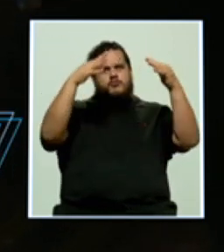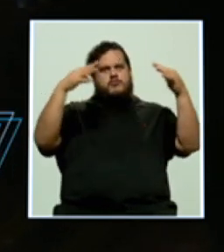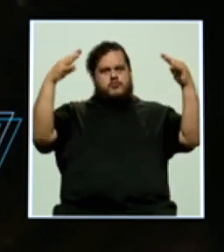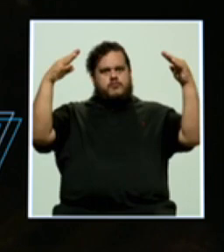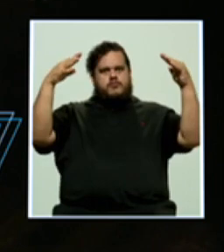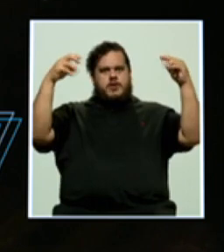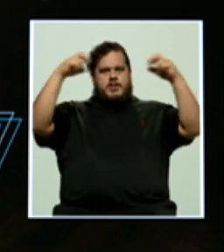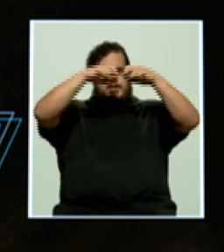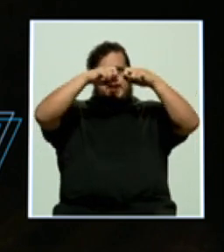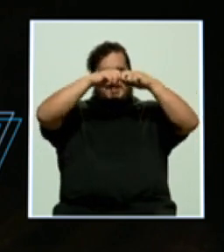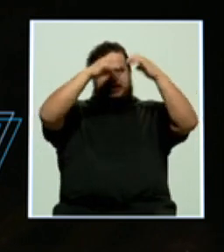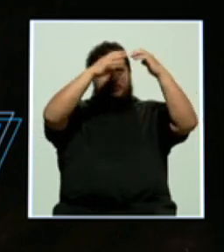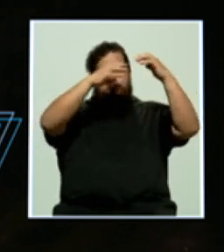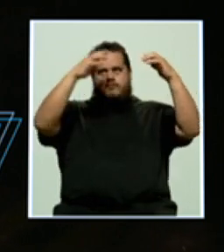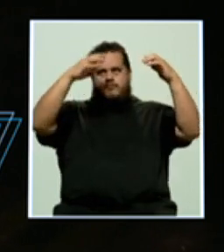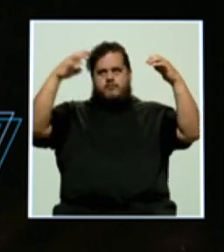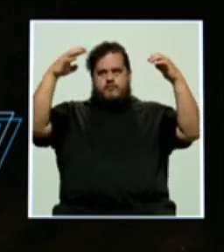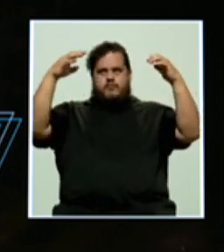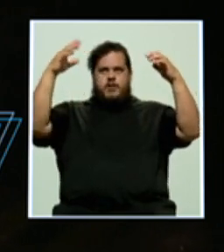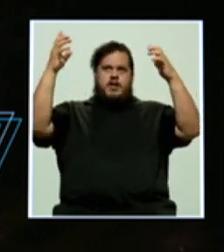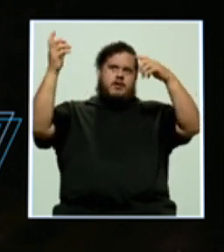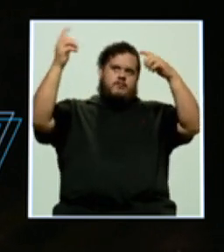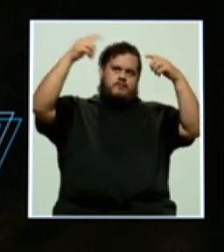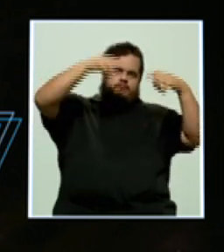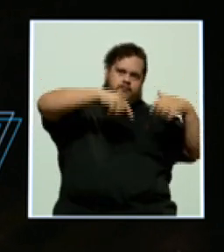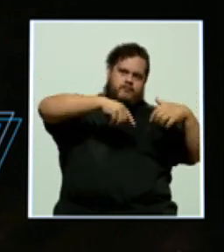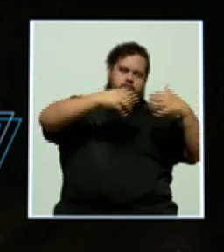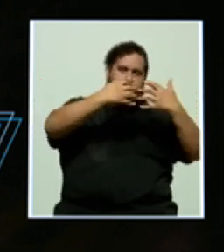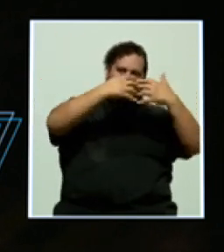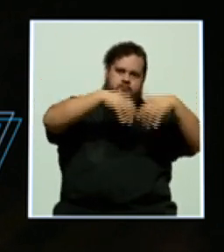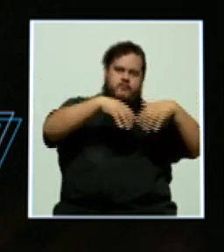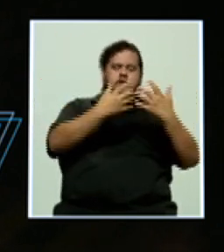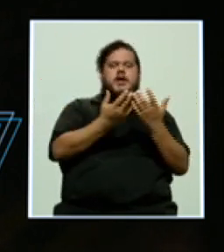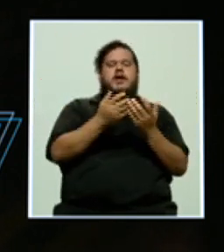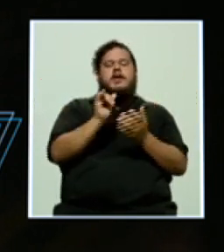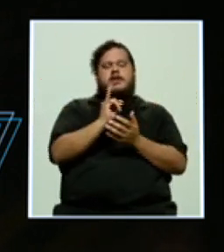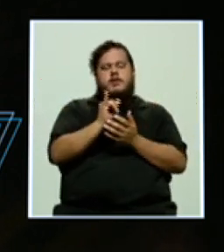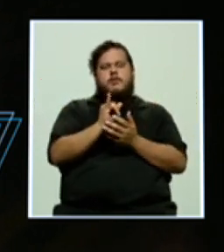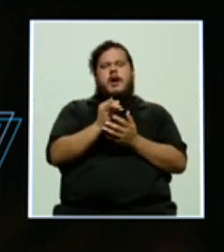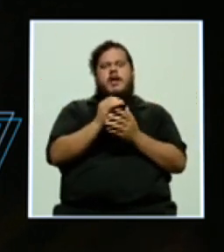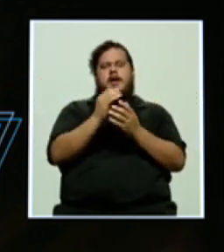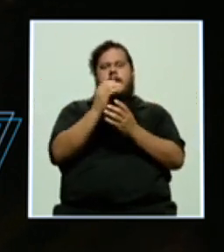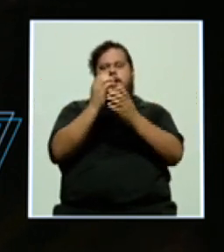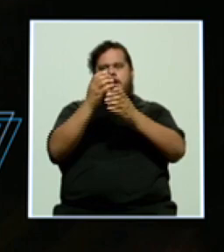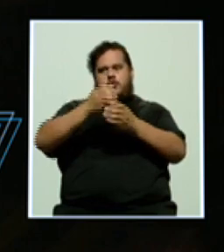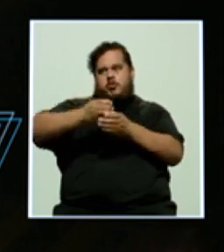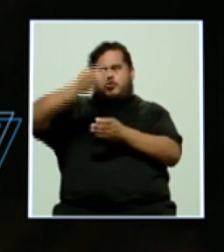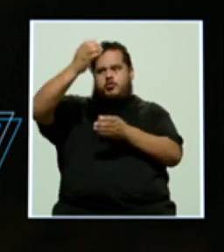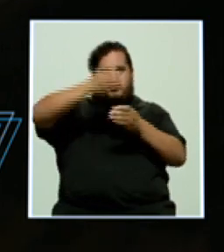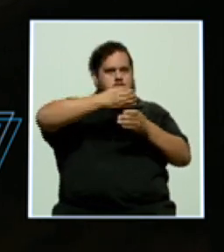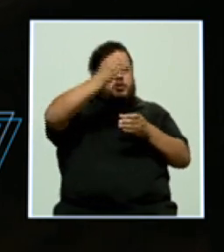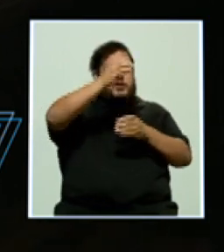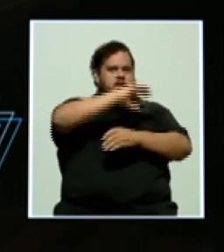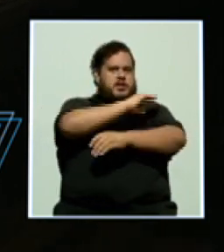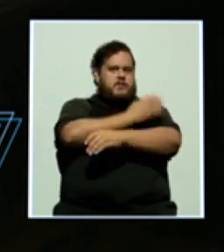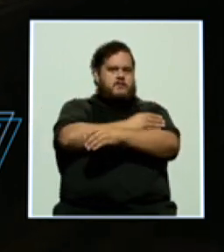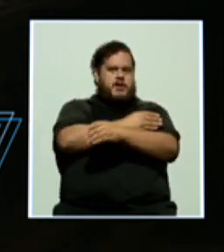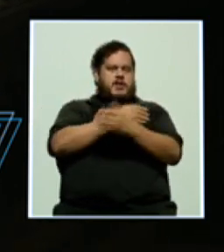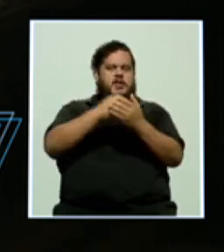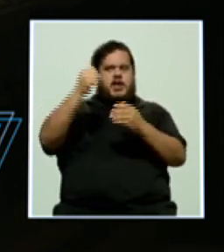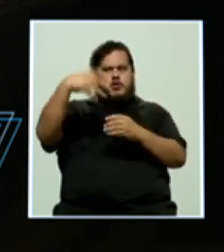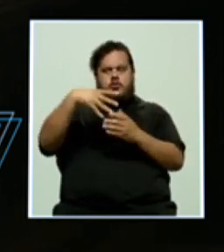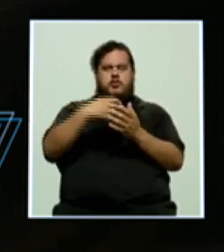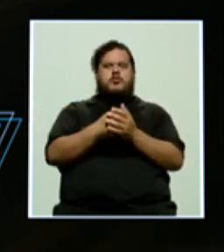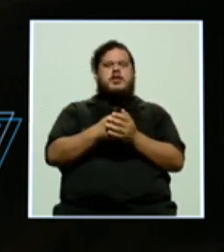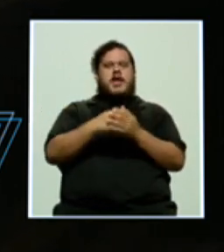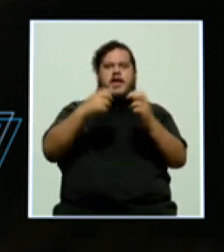afectando 3 postes de la Compañía Nacional de Fuerza y Luz, también del Instituto Costarricense de Electricidad, cableras y demás.